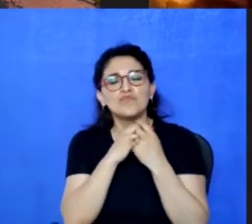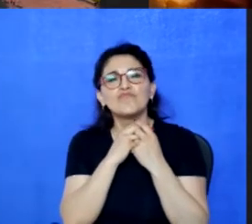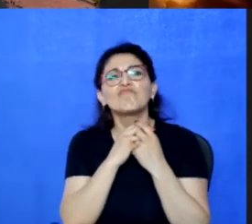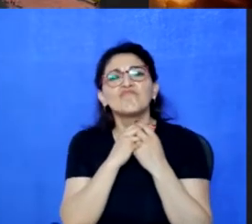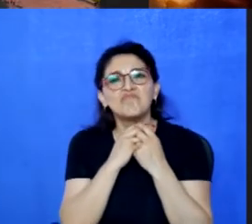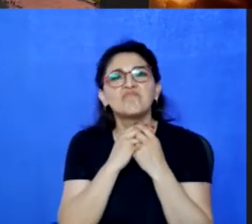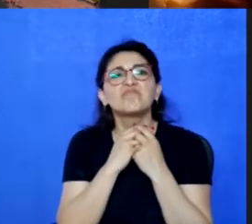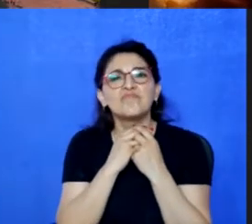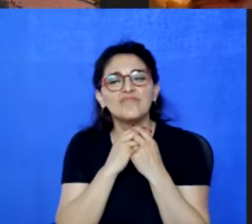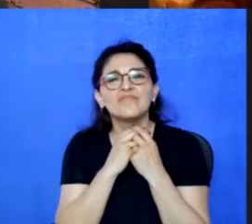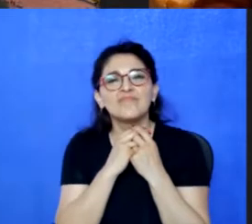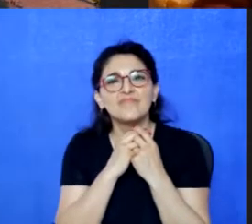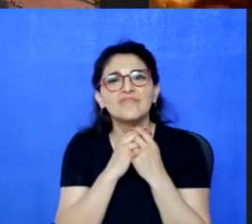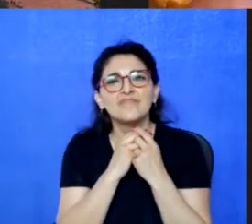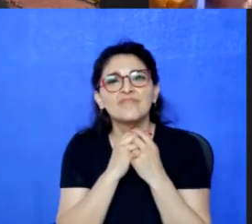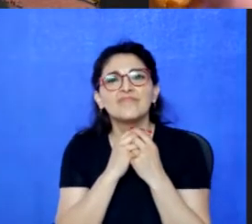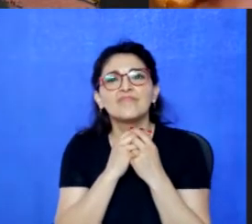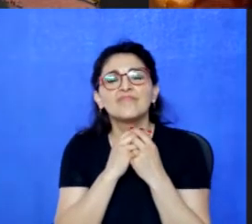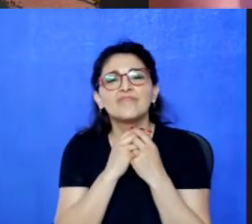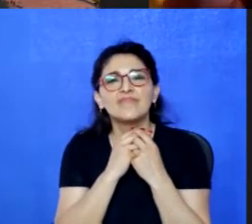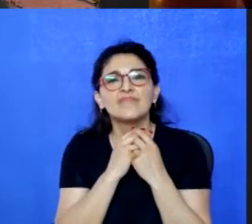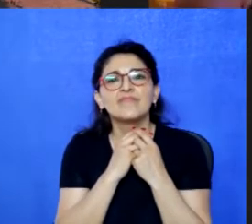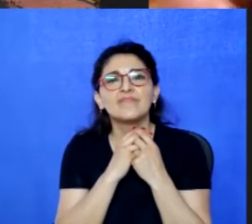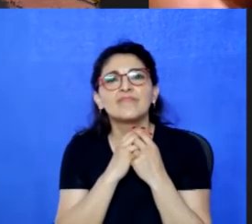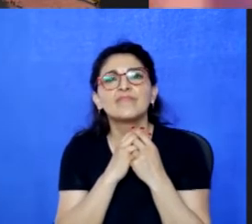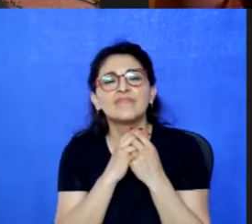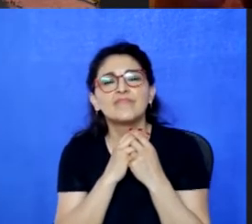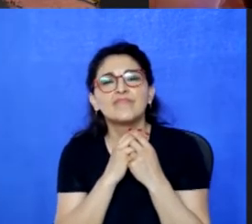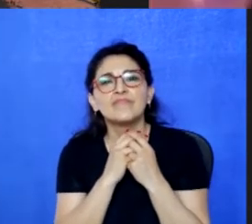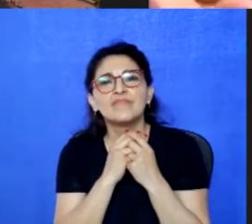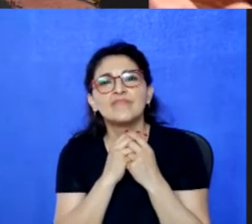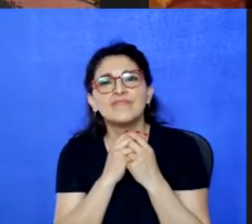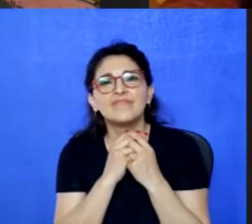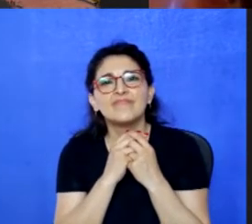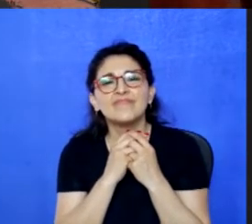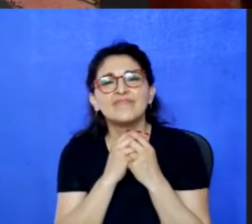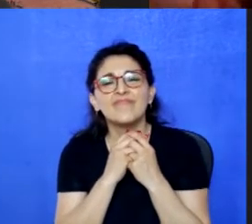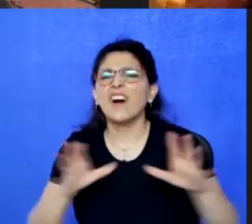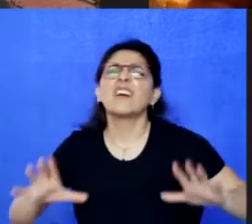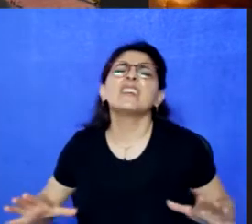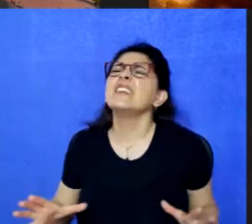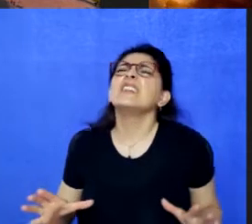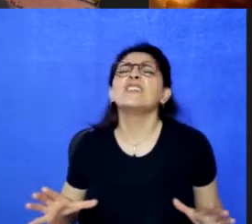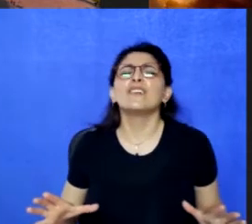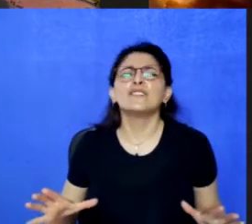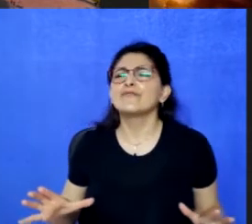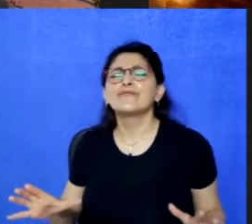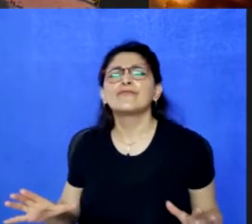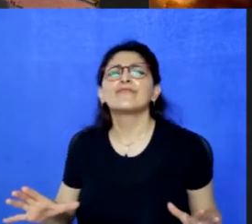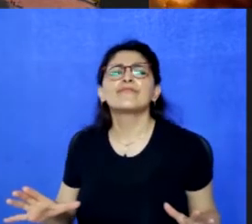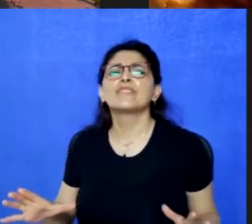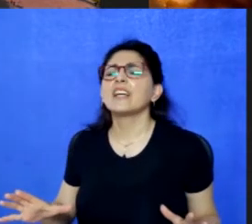Son cosas que hay que probarla, enamorarse en el momento, en la playa justa, en el momento justo y nada